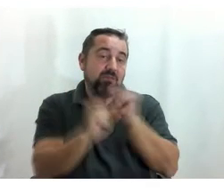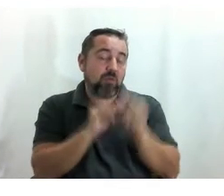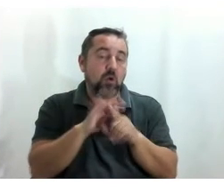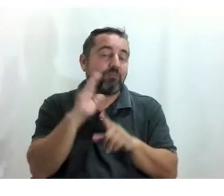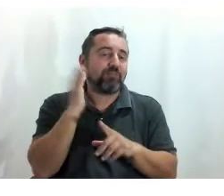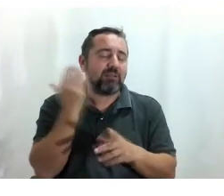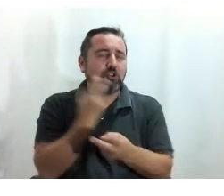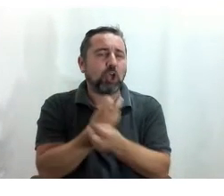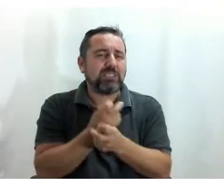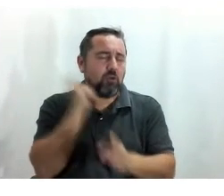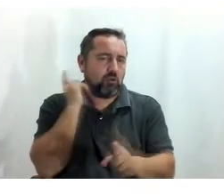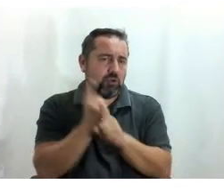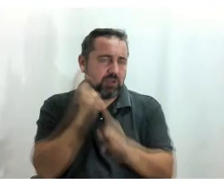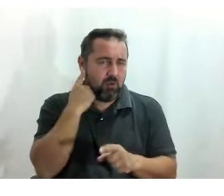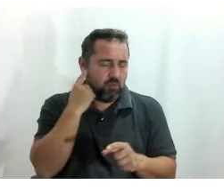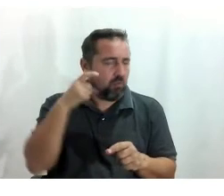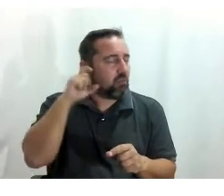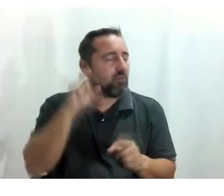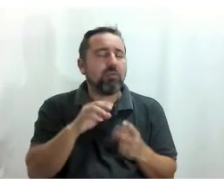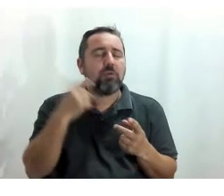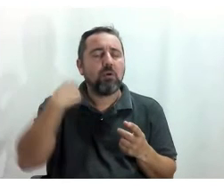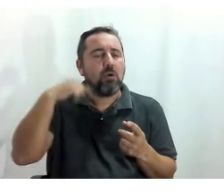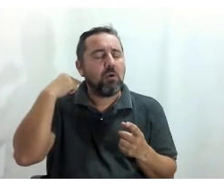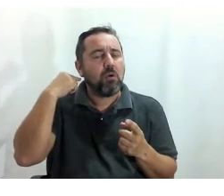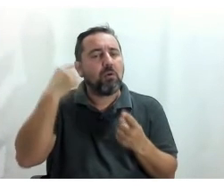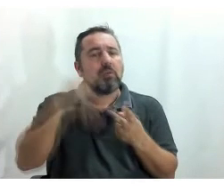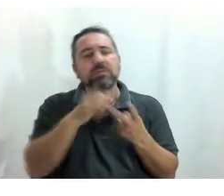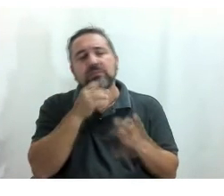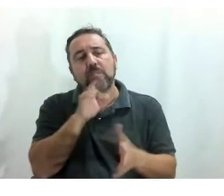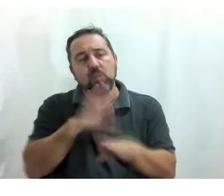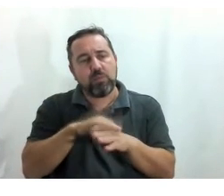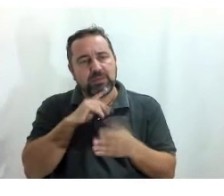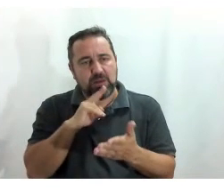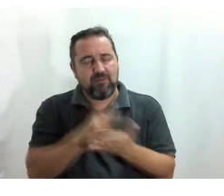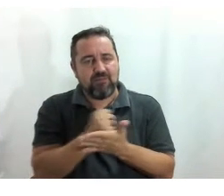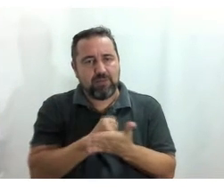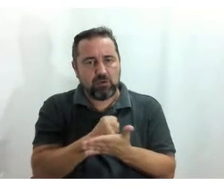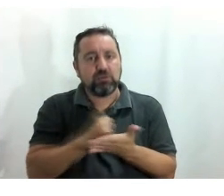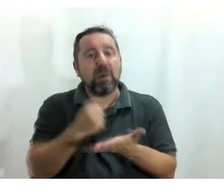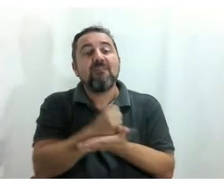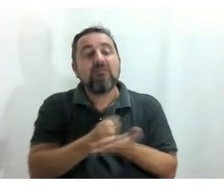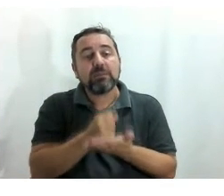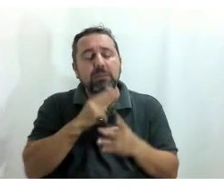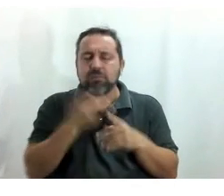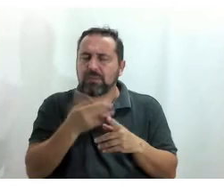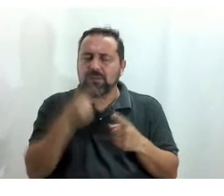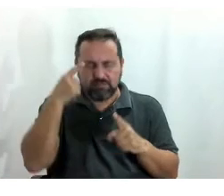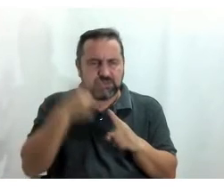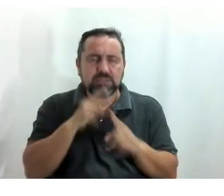en la actualidad. Pues hay más de 200 fármacos de uso, algunos muy habitual, que son potencialmente ototóxicos